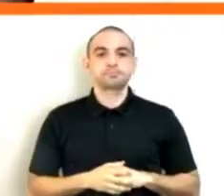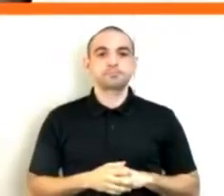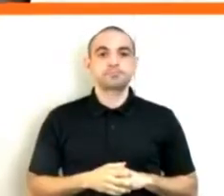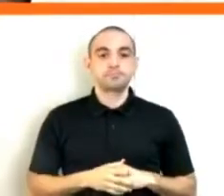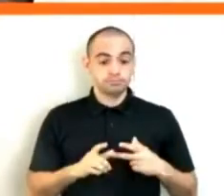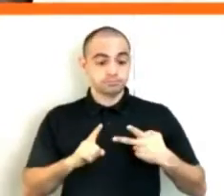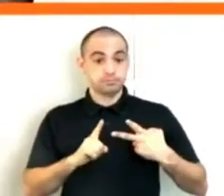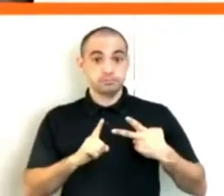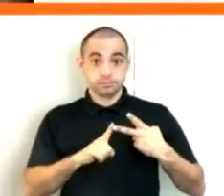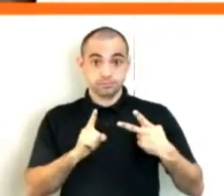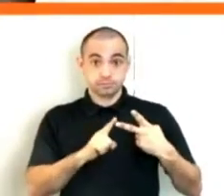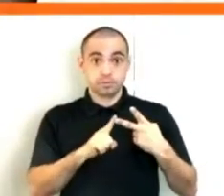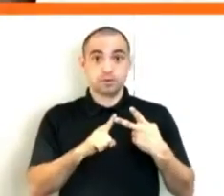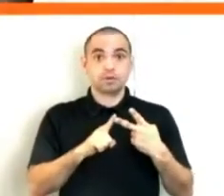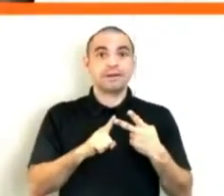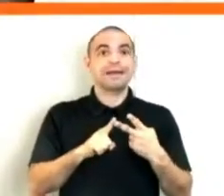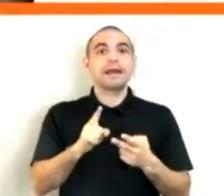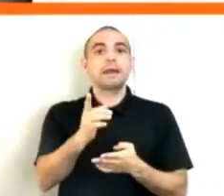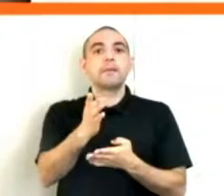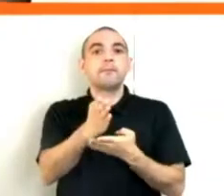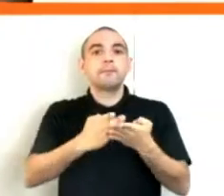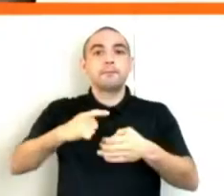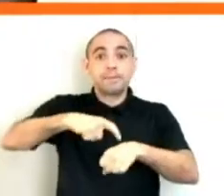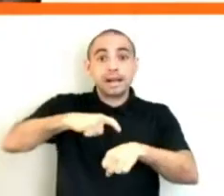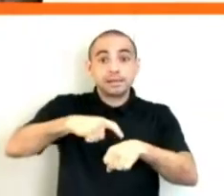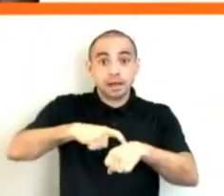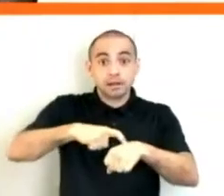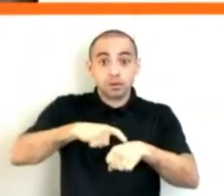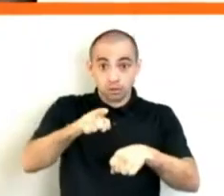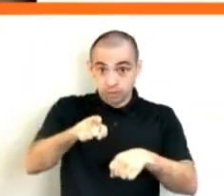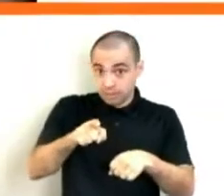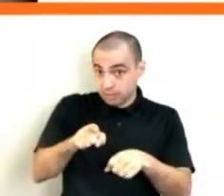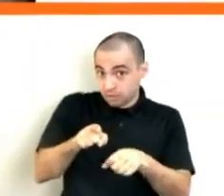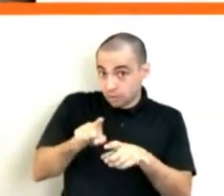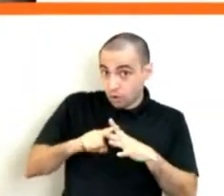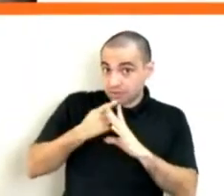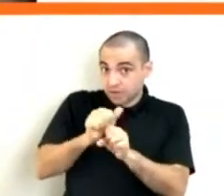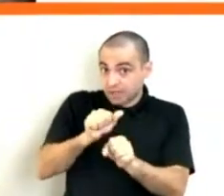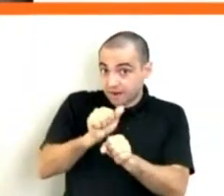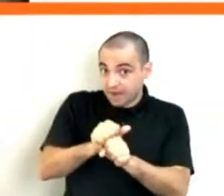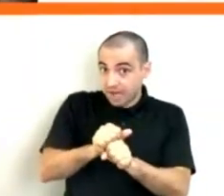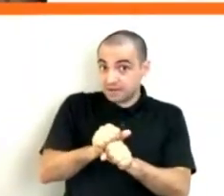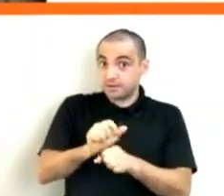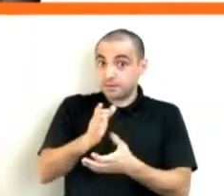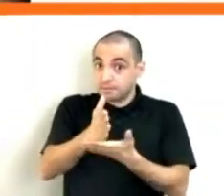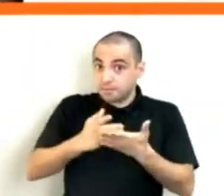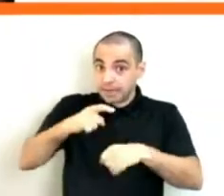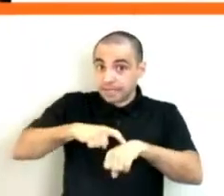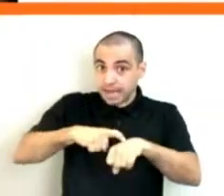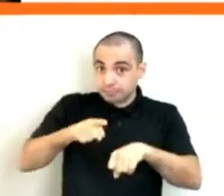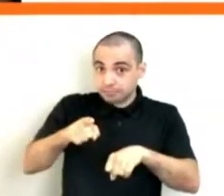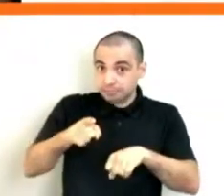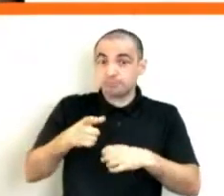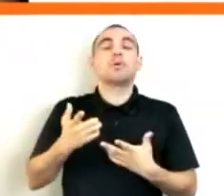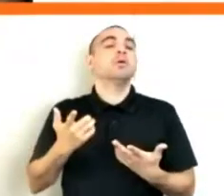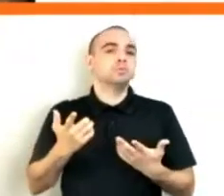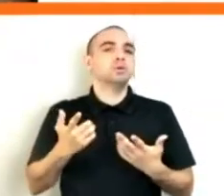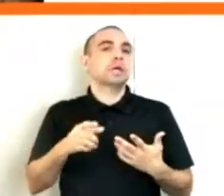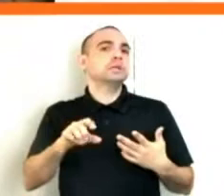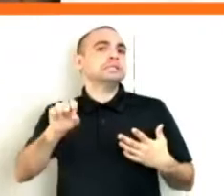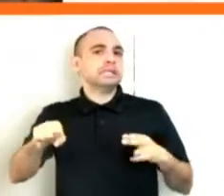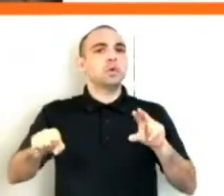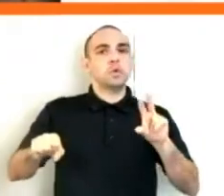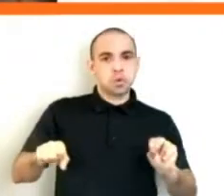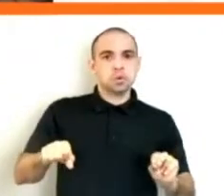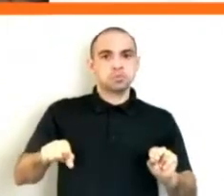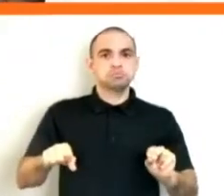tiempo parcial durante la semana que está reclamando? Pues si en alguna de esas semanas usted trabajó a tiempo parcial, pues va a contestar, ¿verdad? Sí o no, dependiendo del caso,